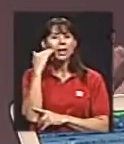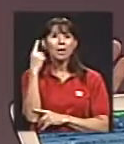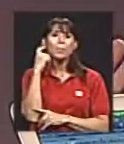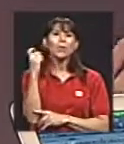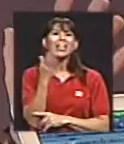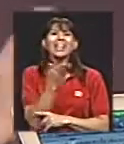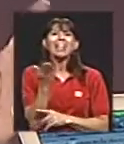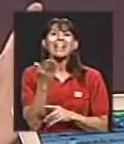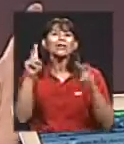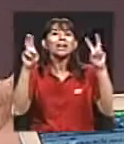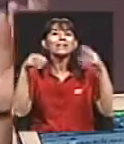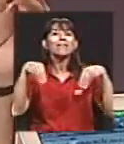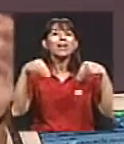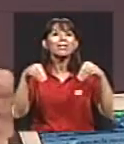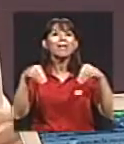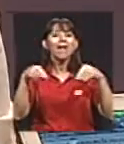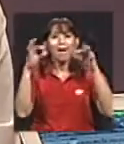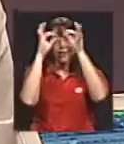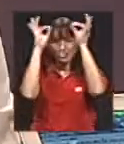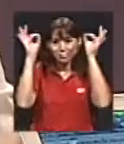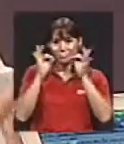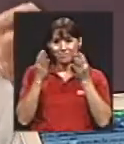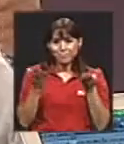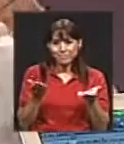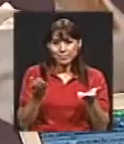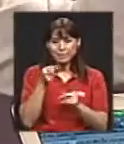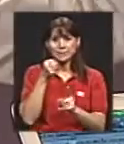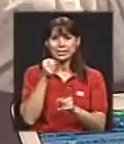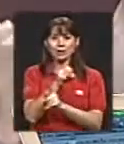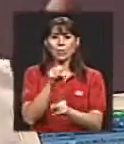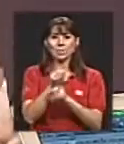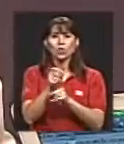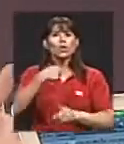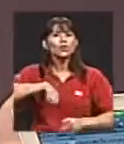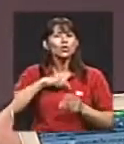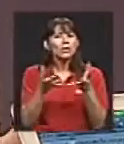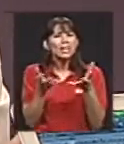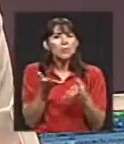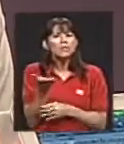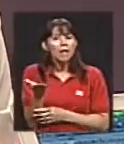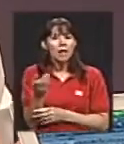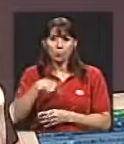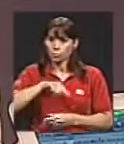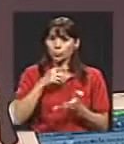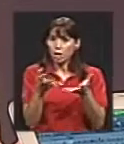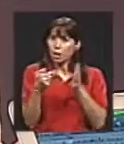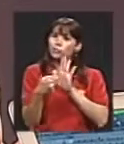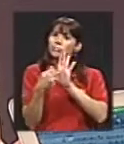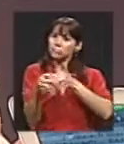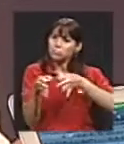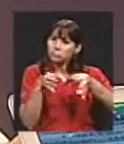cara el golpe que era lo que queríamos nosotros nosotros lo que queríamos era hilar claro que si nosotros sacamos en nuestro informe también